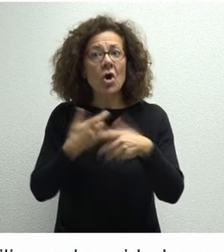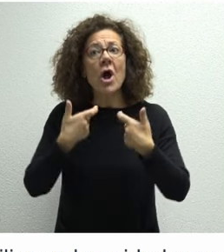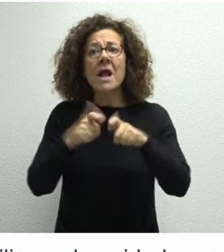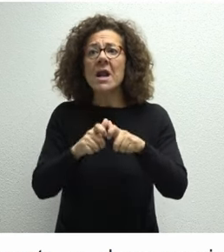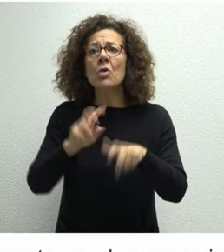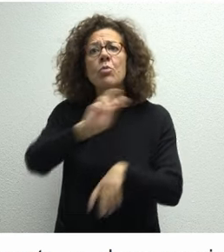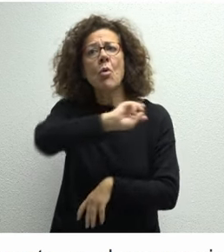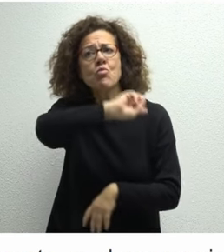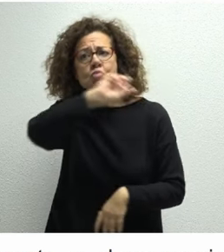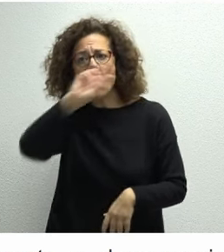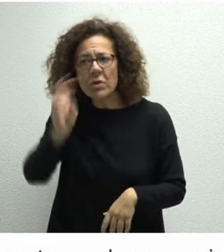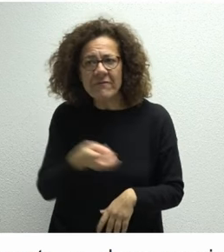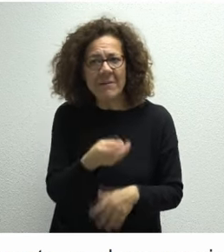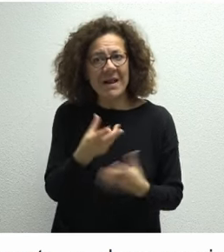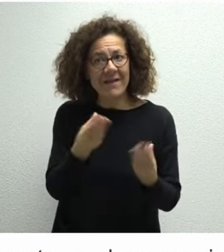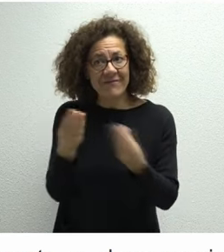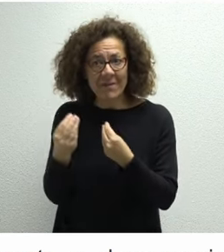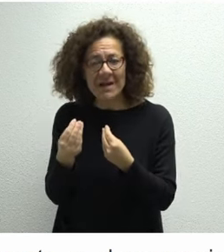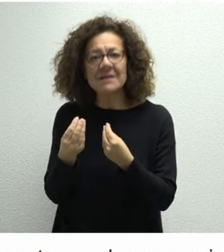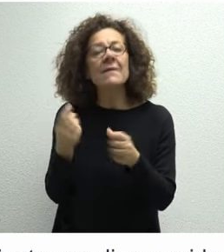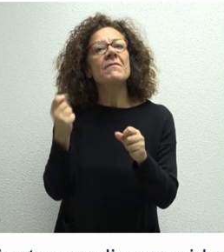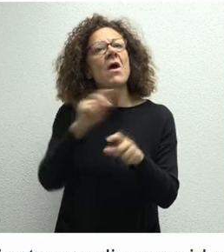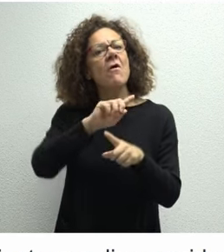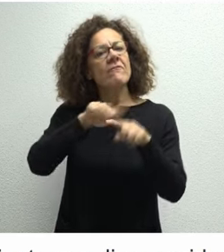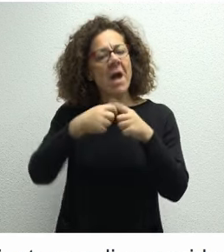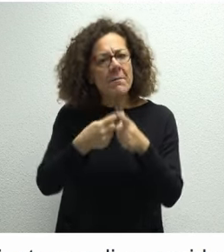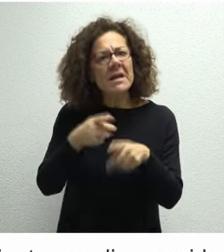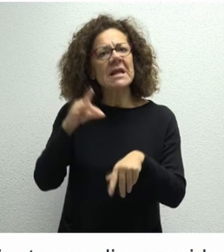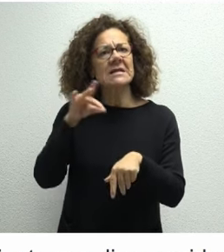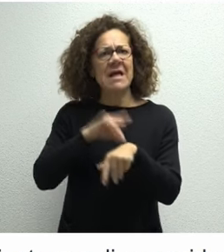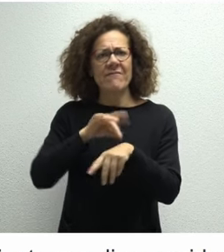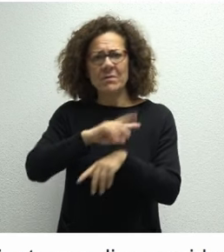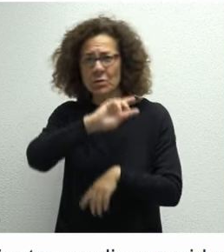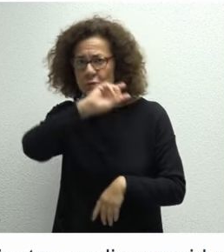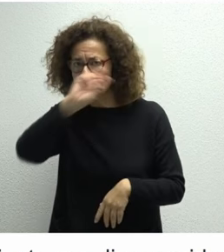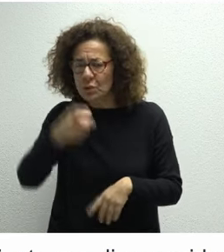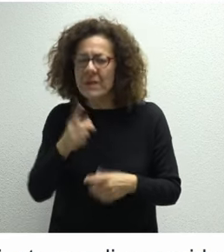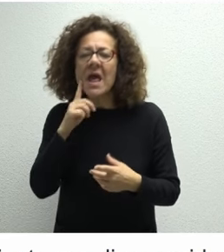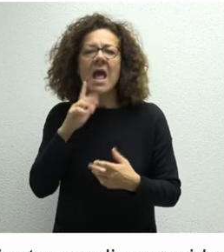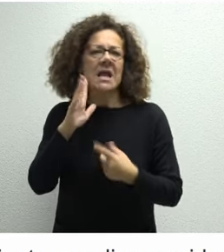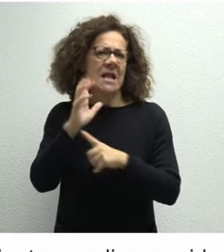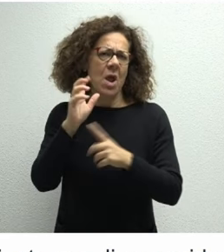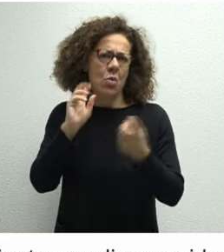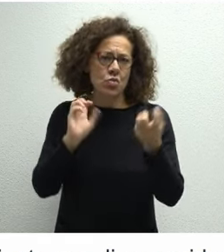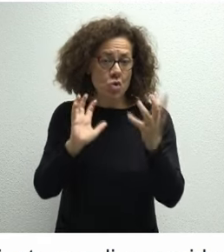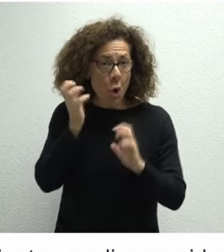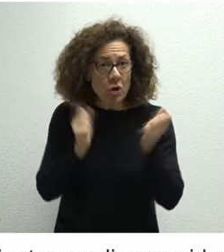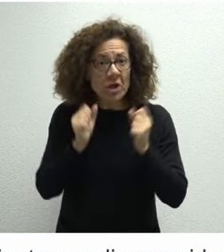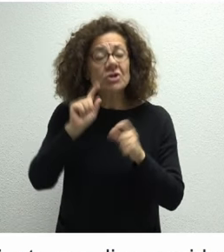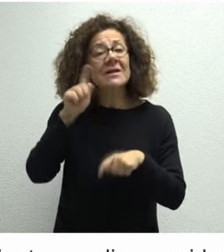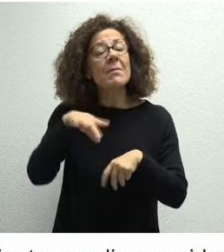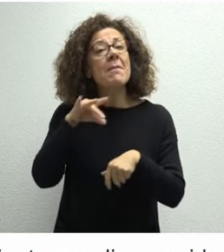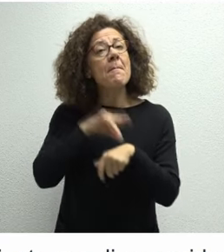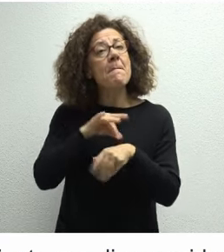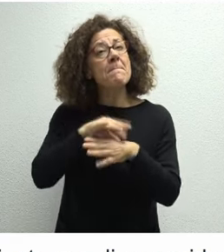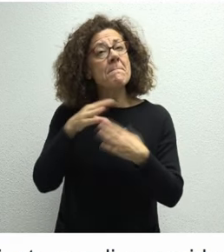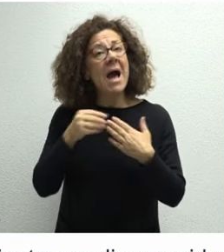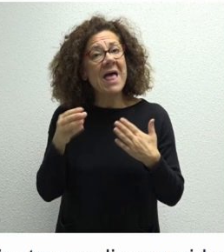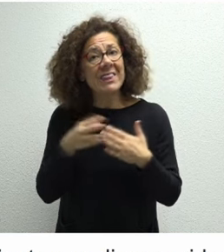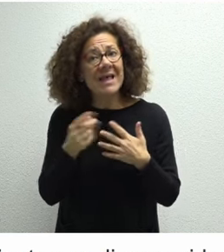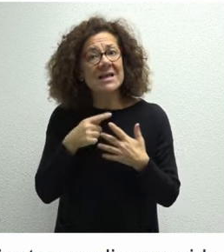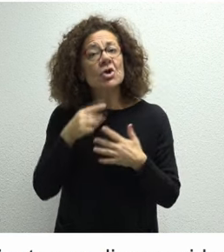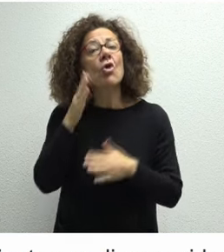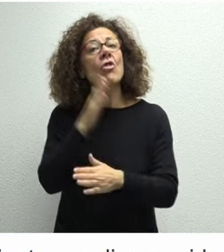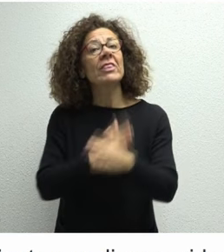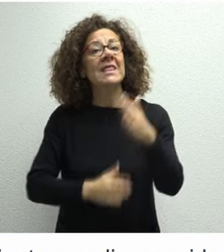multifamiliar de familias familias de pacientes psicóticos familias de pacientes neurótico y familias de pacientes con